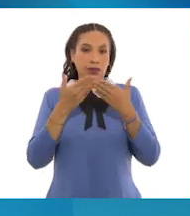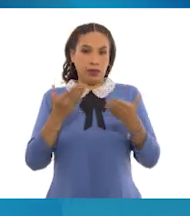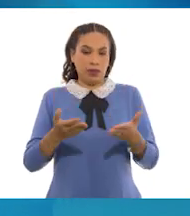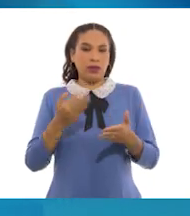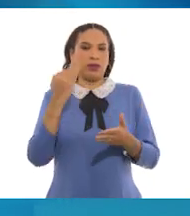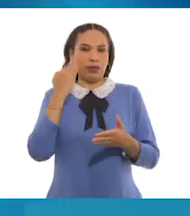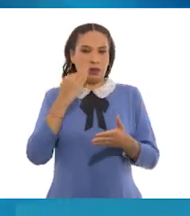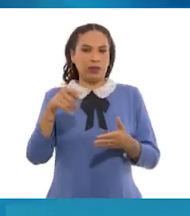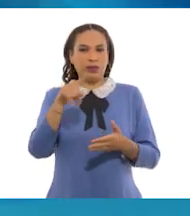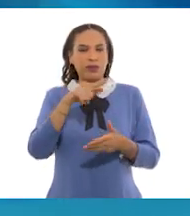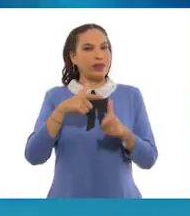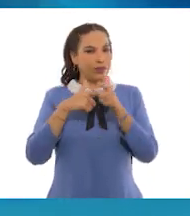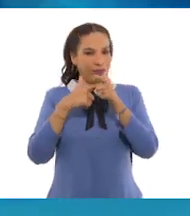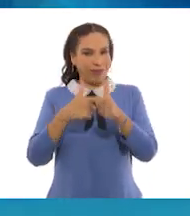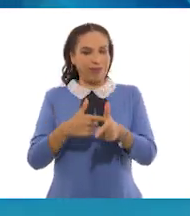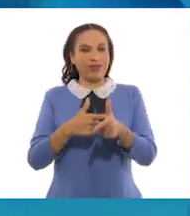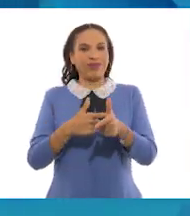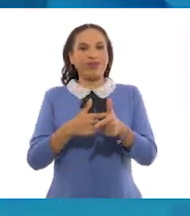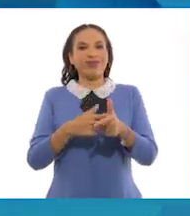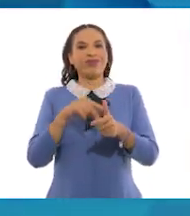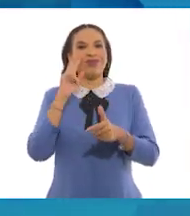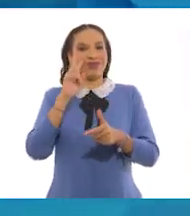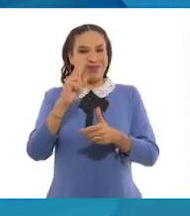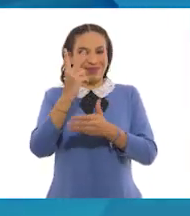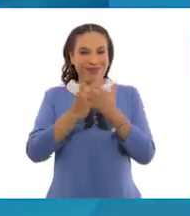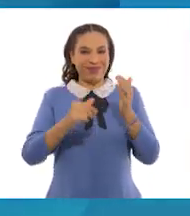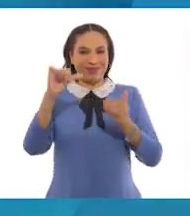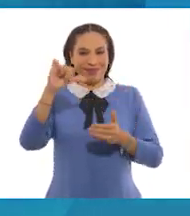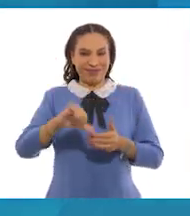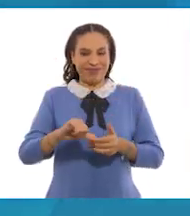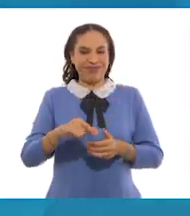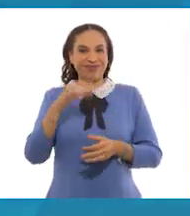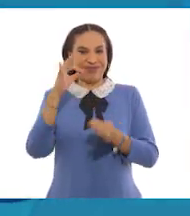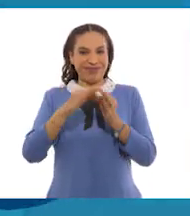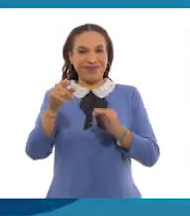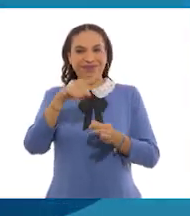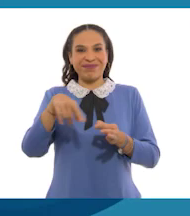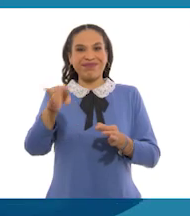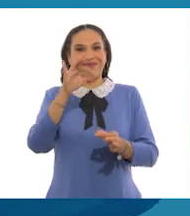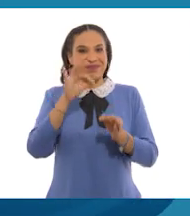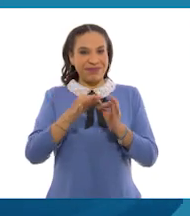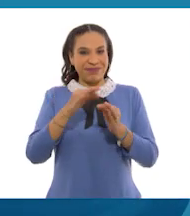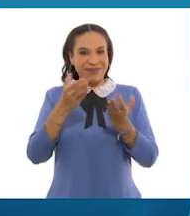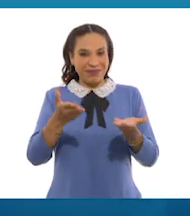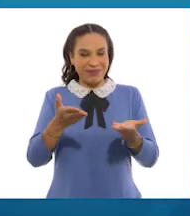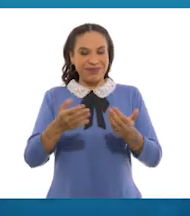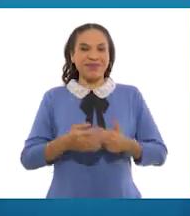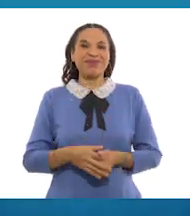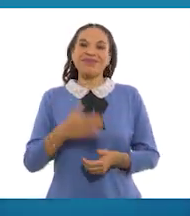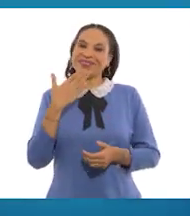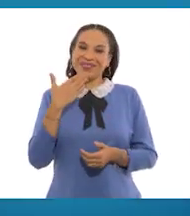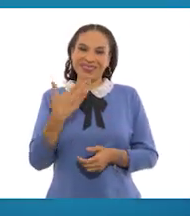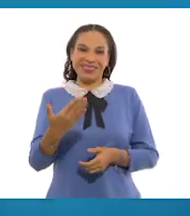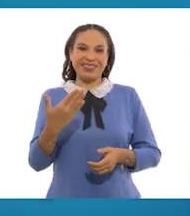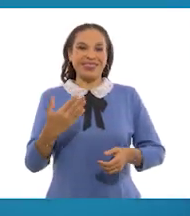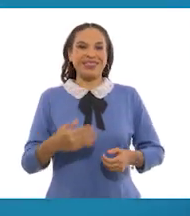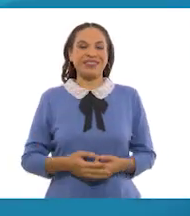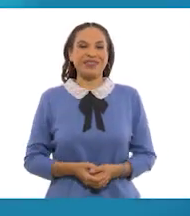es momento de seguir con el programa de hoy. ¿Listas? ¿Listos?